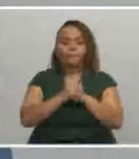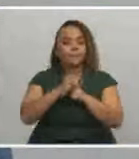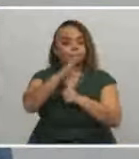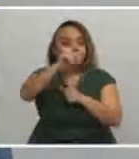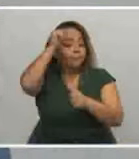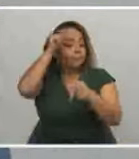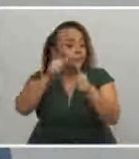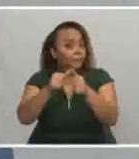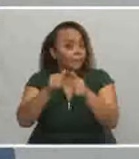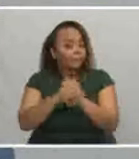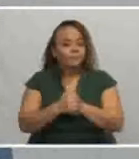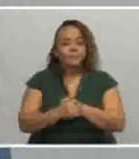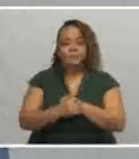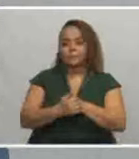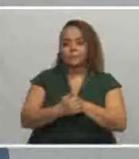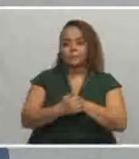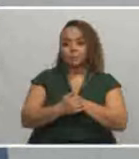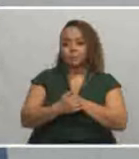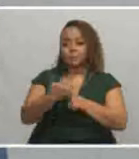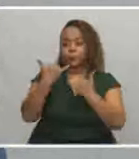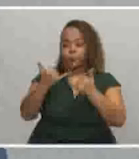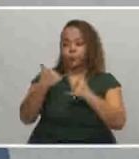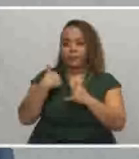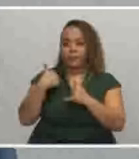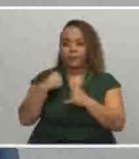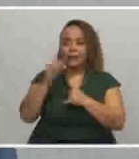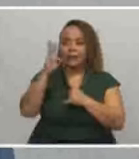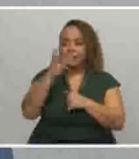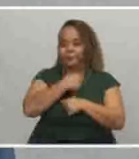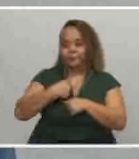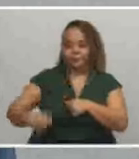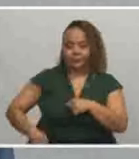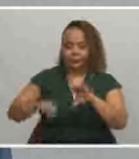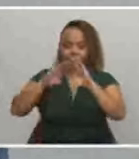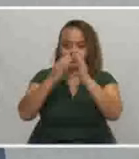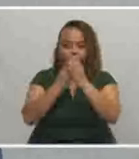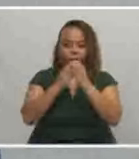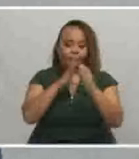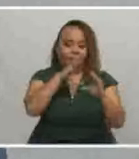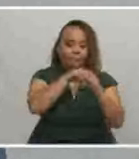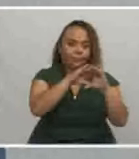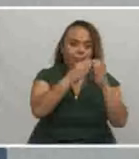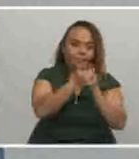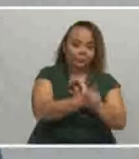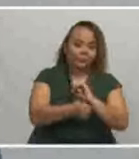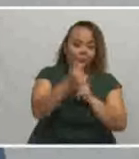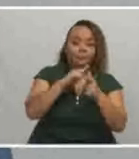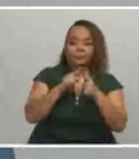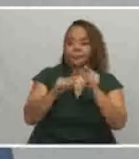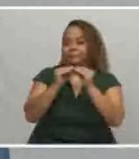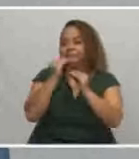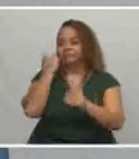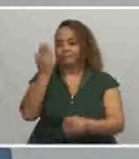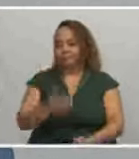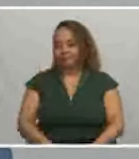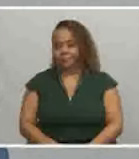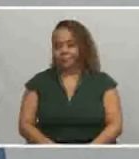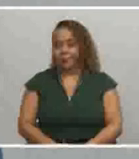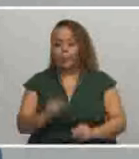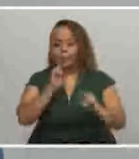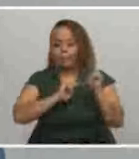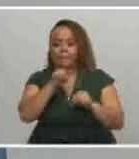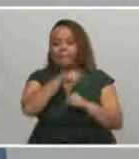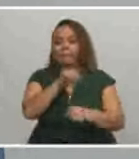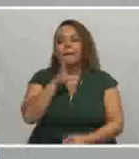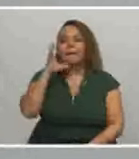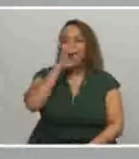que hay, ahora que tenemos seis presidentes de clubes en el comité ejecutivo, entonces es más sencillo negociar, ellos se van dando